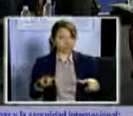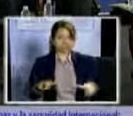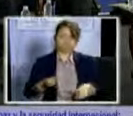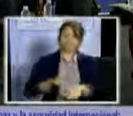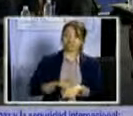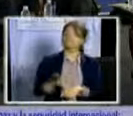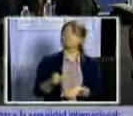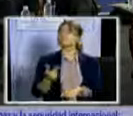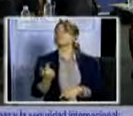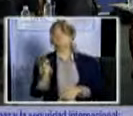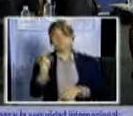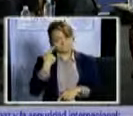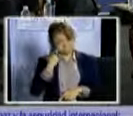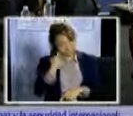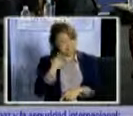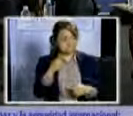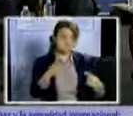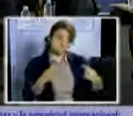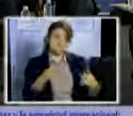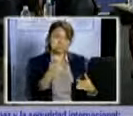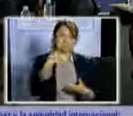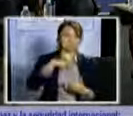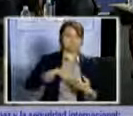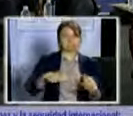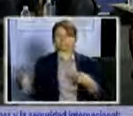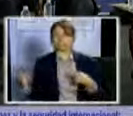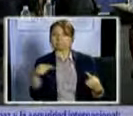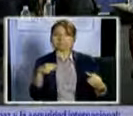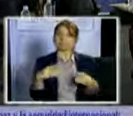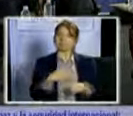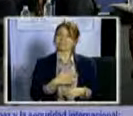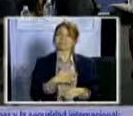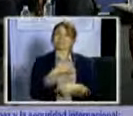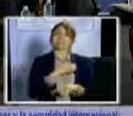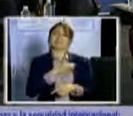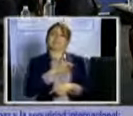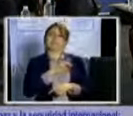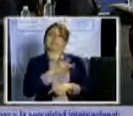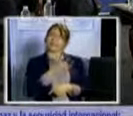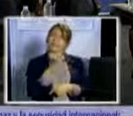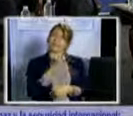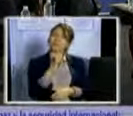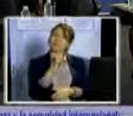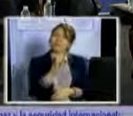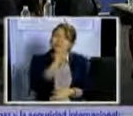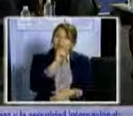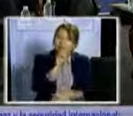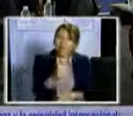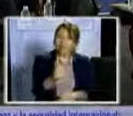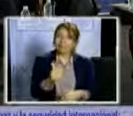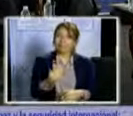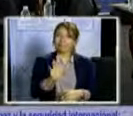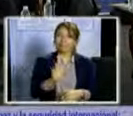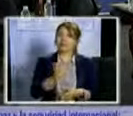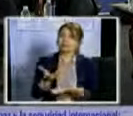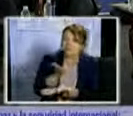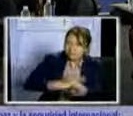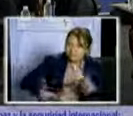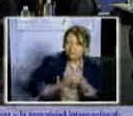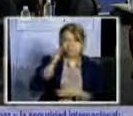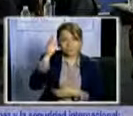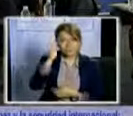el miedo, en vez de estar basadas en la cooperación y en la confianza. Entonces creo que hay que incrementar los esfuerzos en la